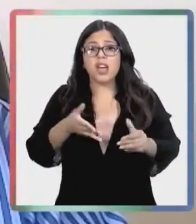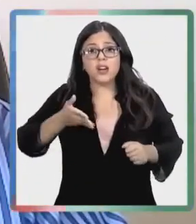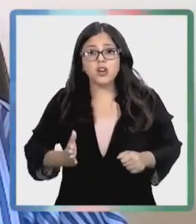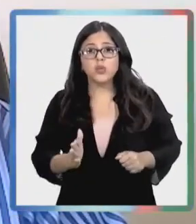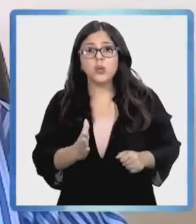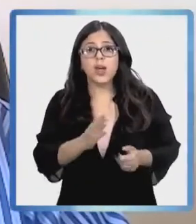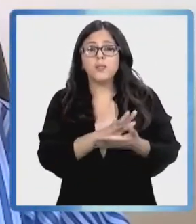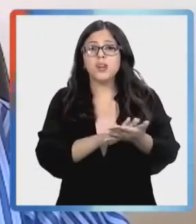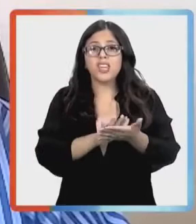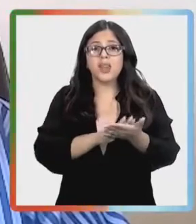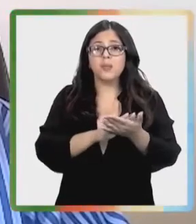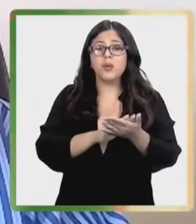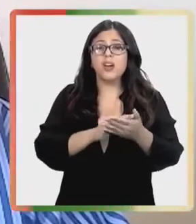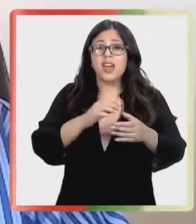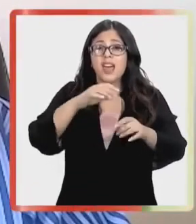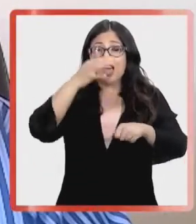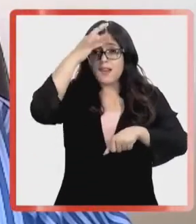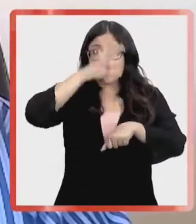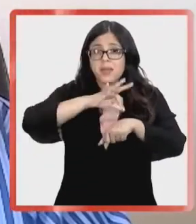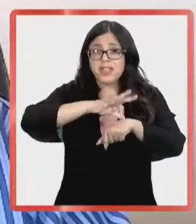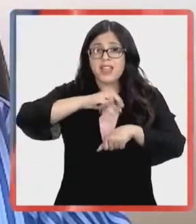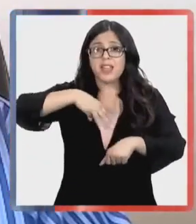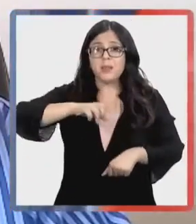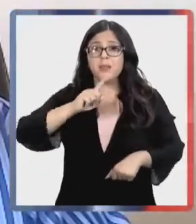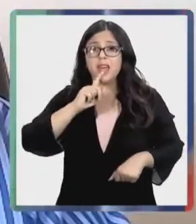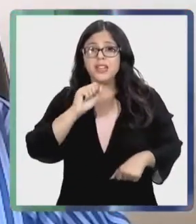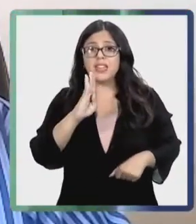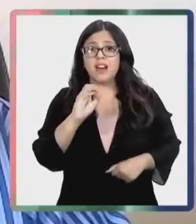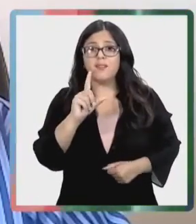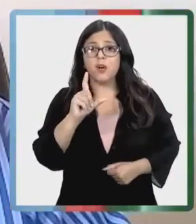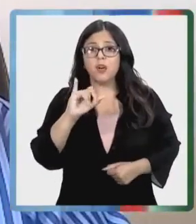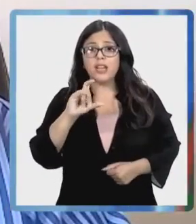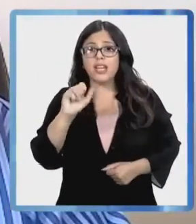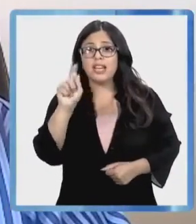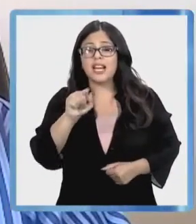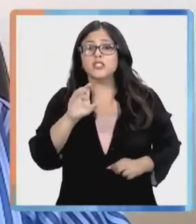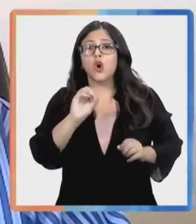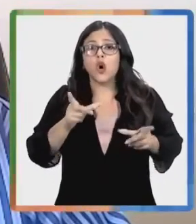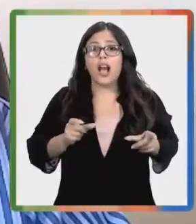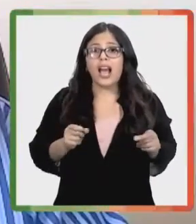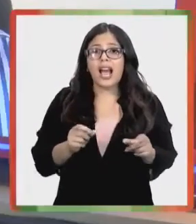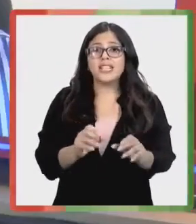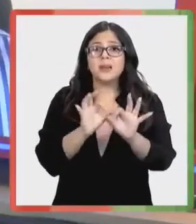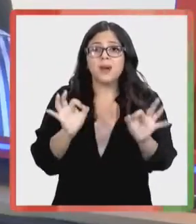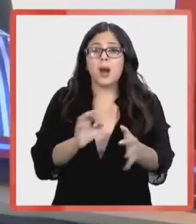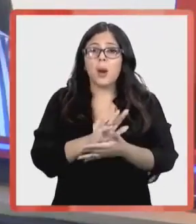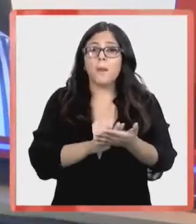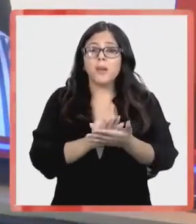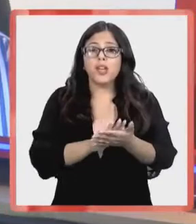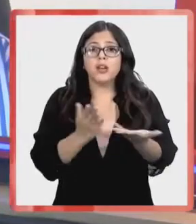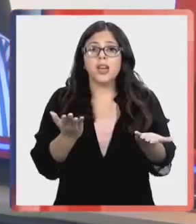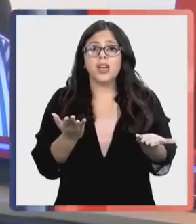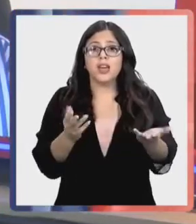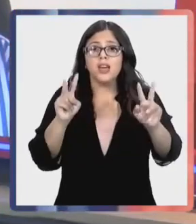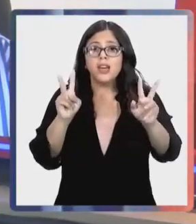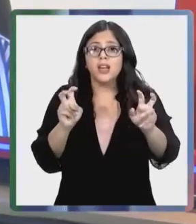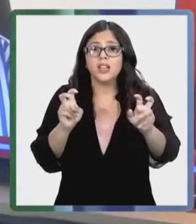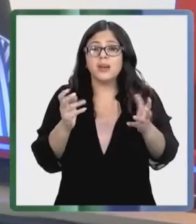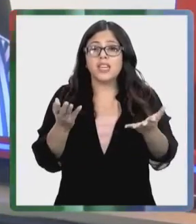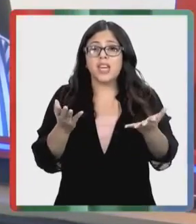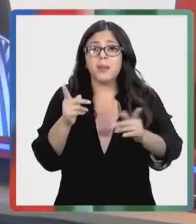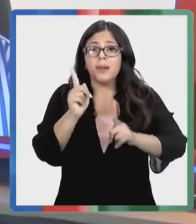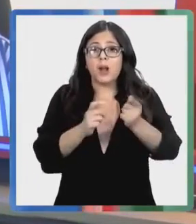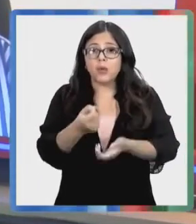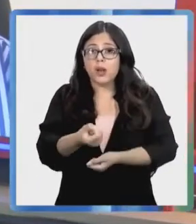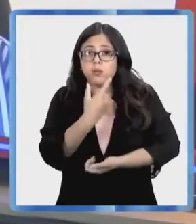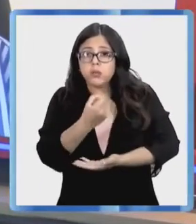o metabólicas poco habituales, o bien determinados cánceres con terapias muy excepcionales. Por ejemplo, está la cobertura para ciertas